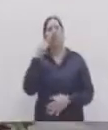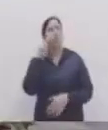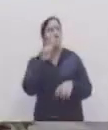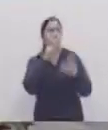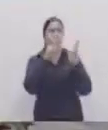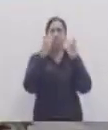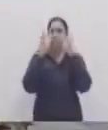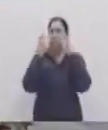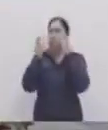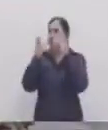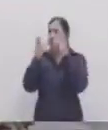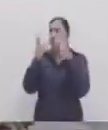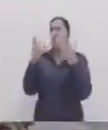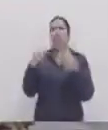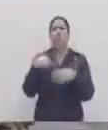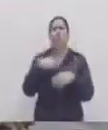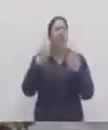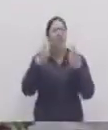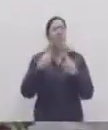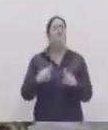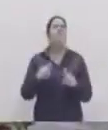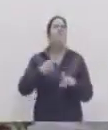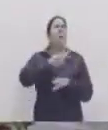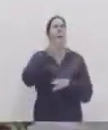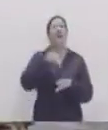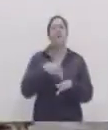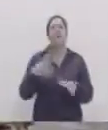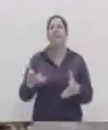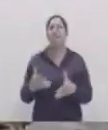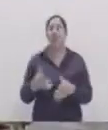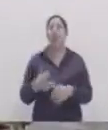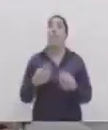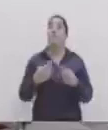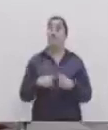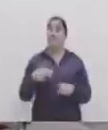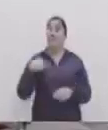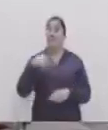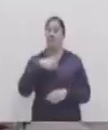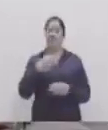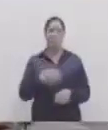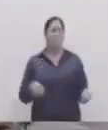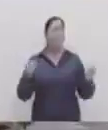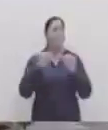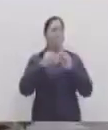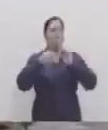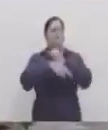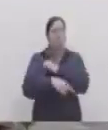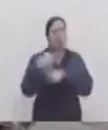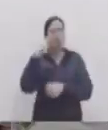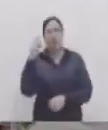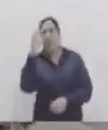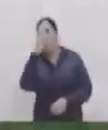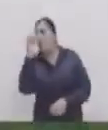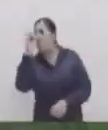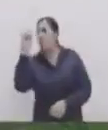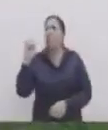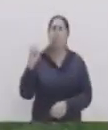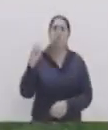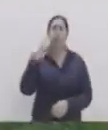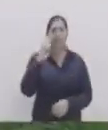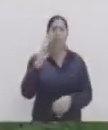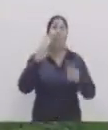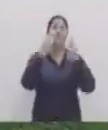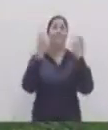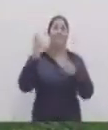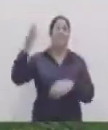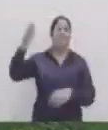conocer qué va a pasar en nuestro ambiente, ¿verdad? Eso sí, tenemos que ser muy observadores. Repasemos